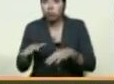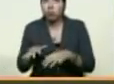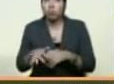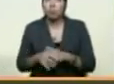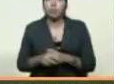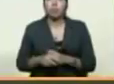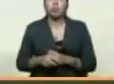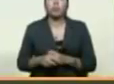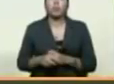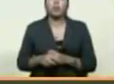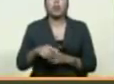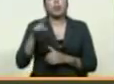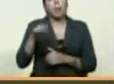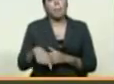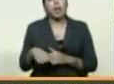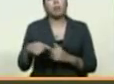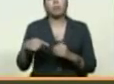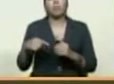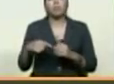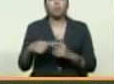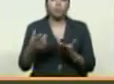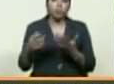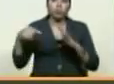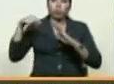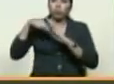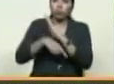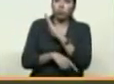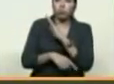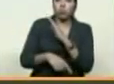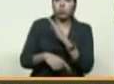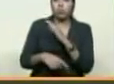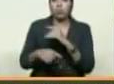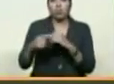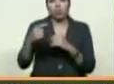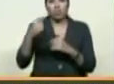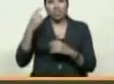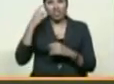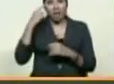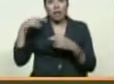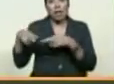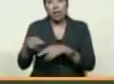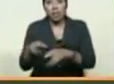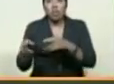de la doctrina en nuestras aguas marrones,